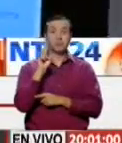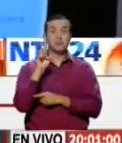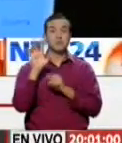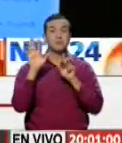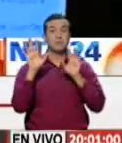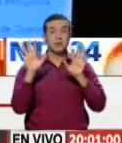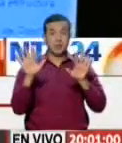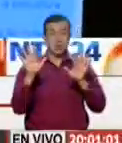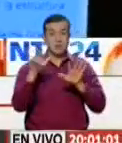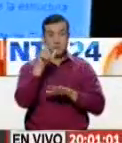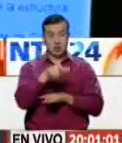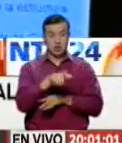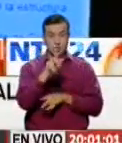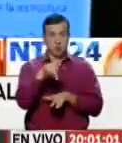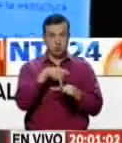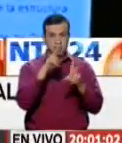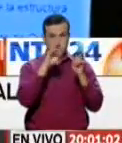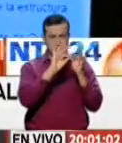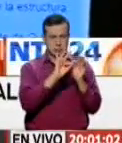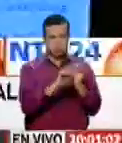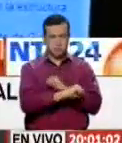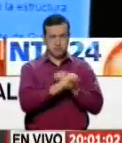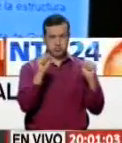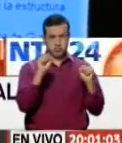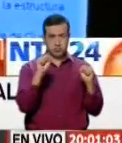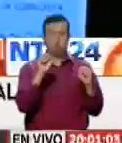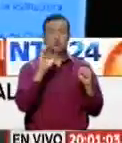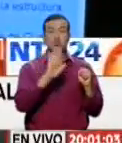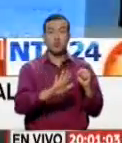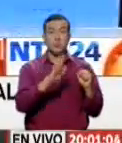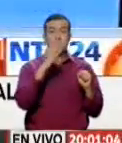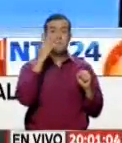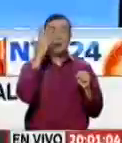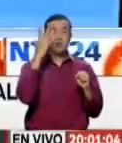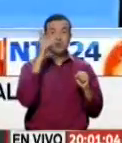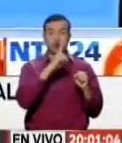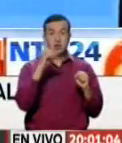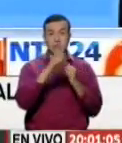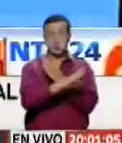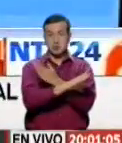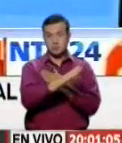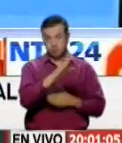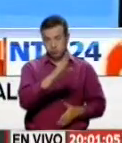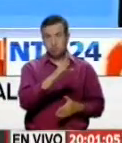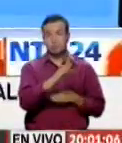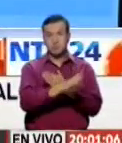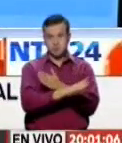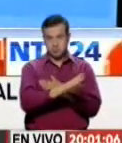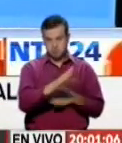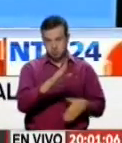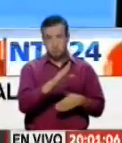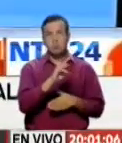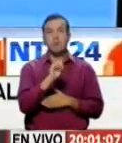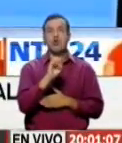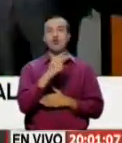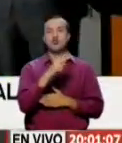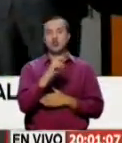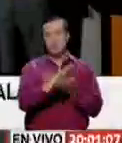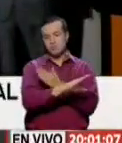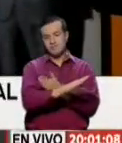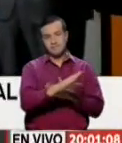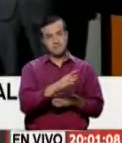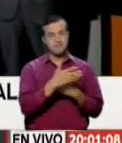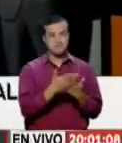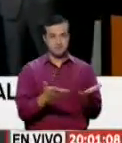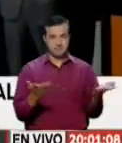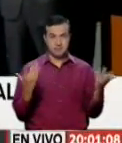como explosivista, perdió su mano derecha. De allí ese apelativo de mocho.